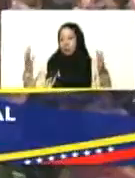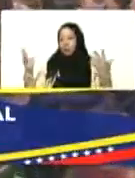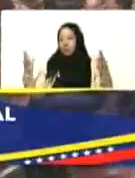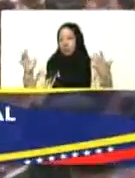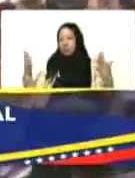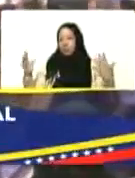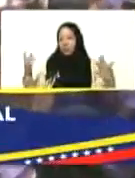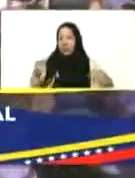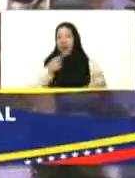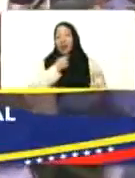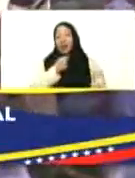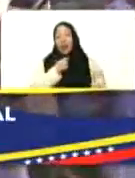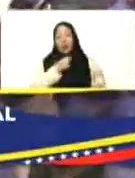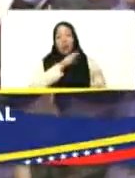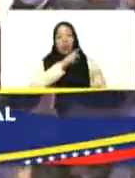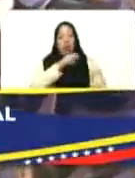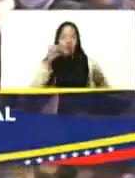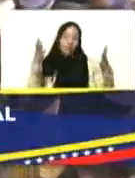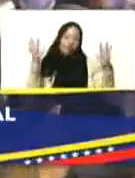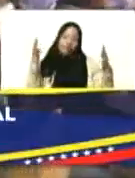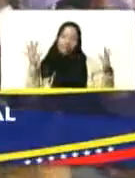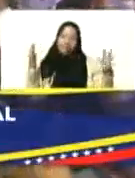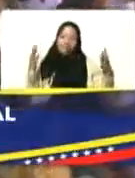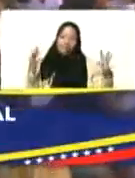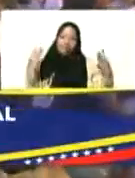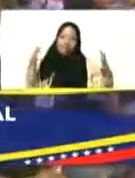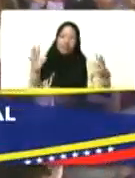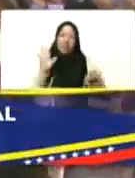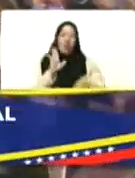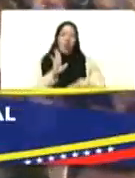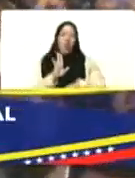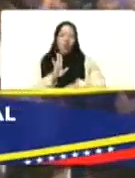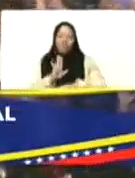Lo más grande. ¿Por qué?